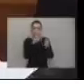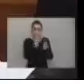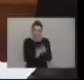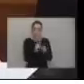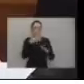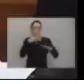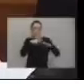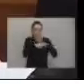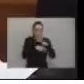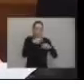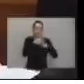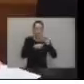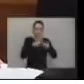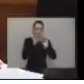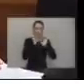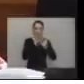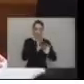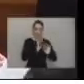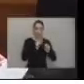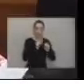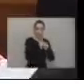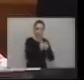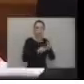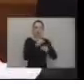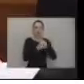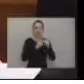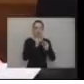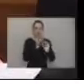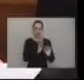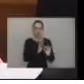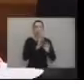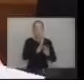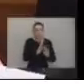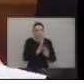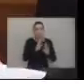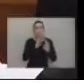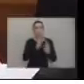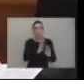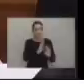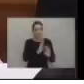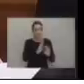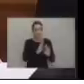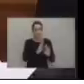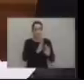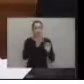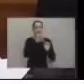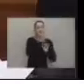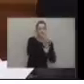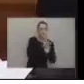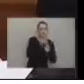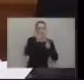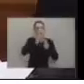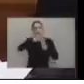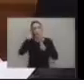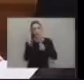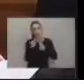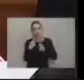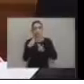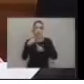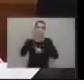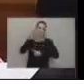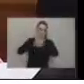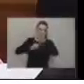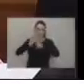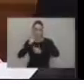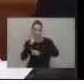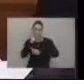a realizar. Ahora, seguro, ahora, dificulta, dificulta otros asuntos. Por ejemplo, ya que